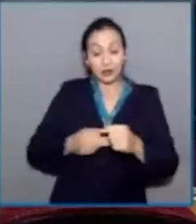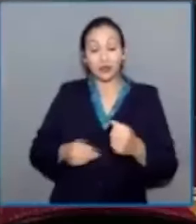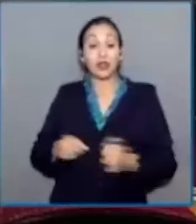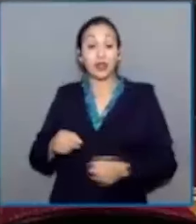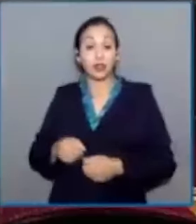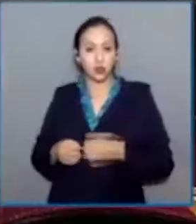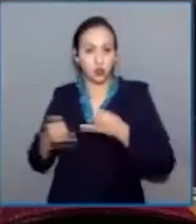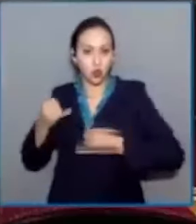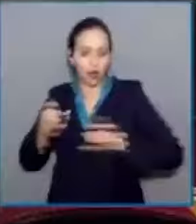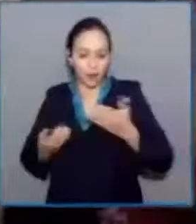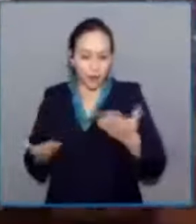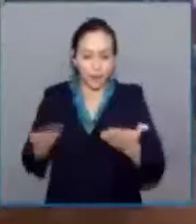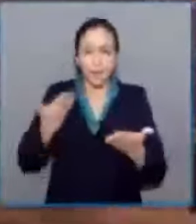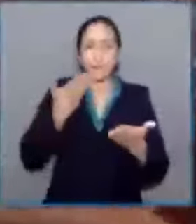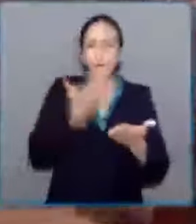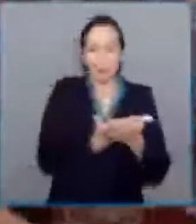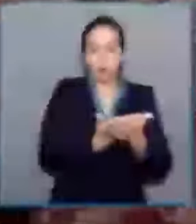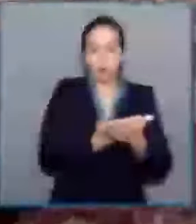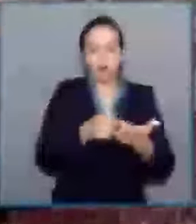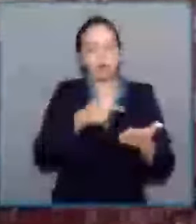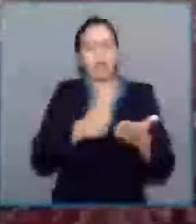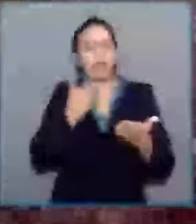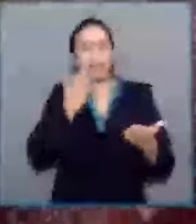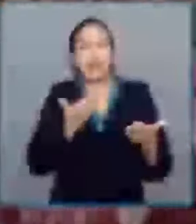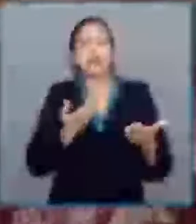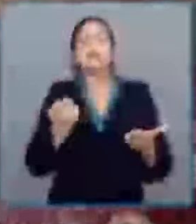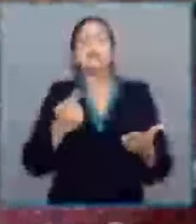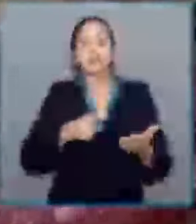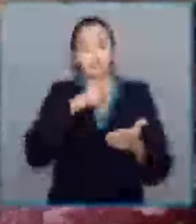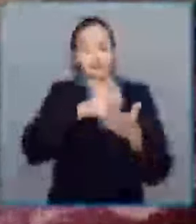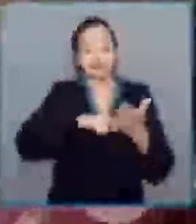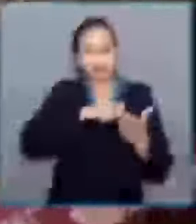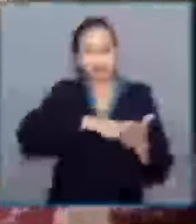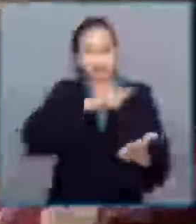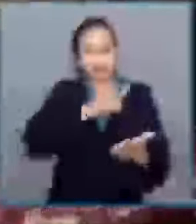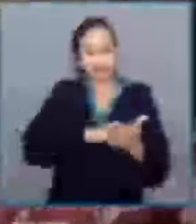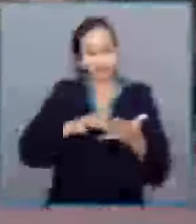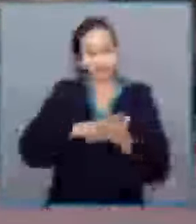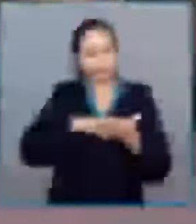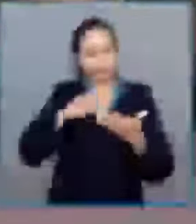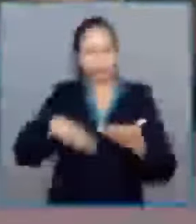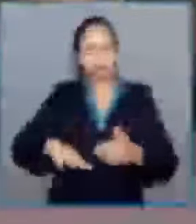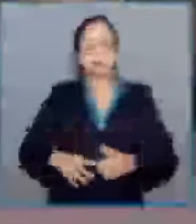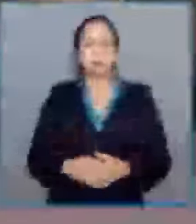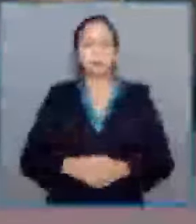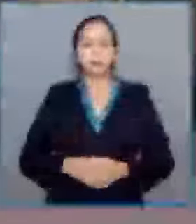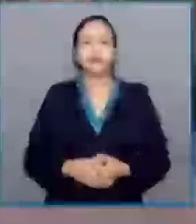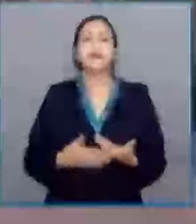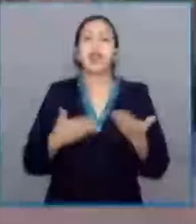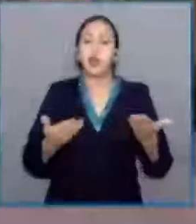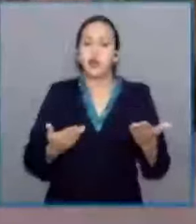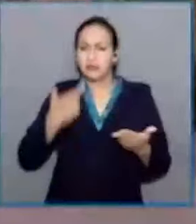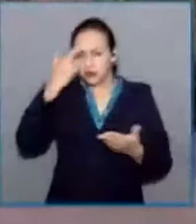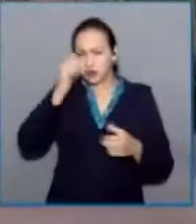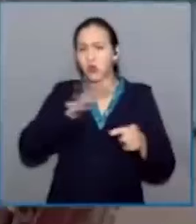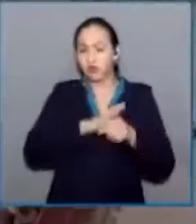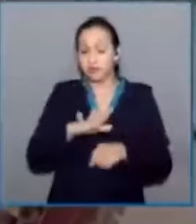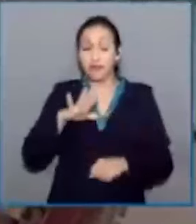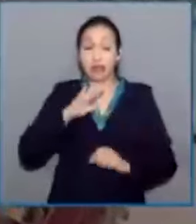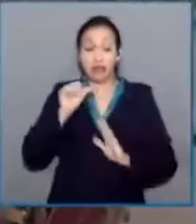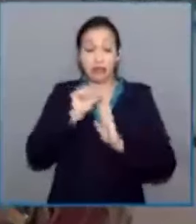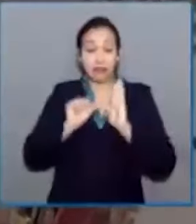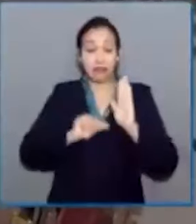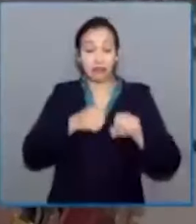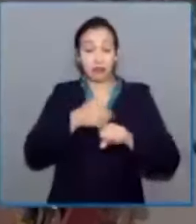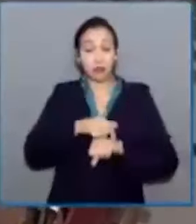en las que piden suspender los efectos de la Reforma judicial lo anterior con base en el artículo 11 de la Ley Orgánica del poder